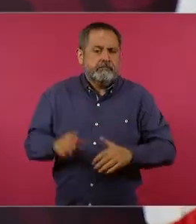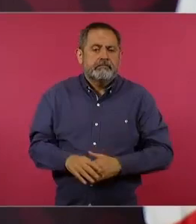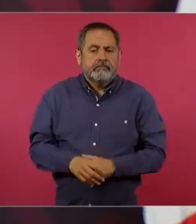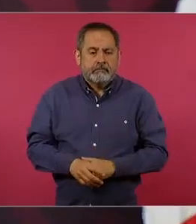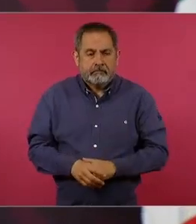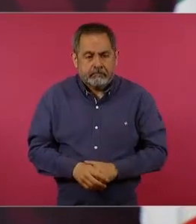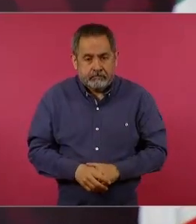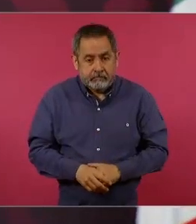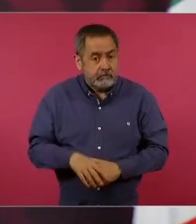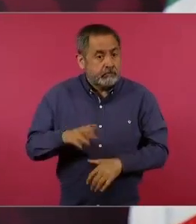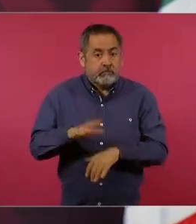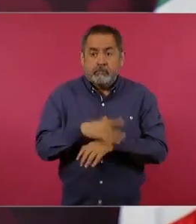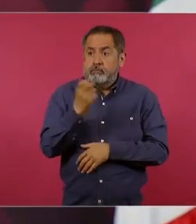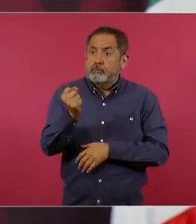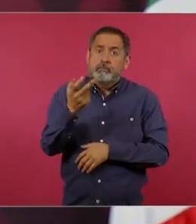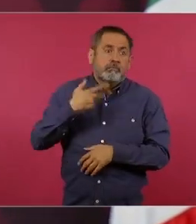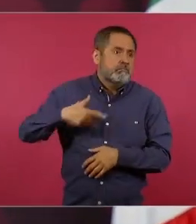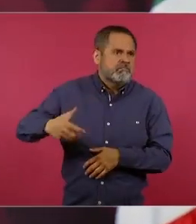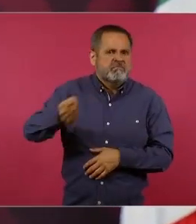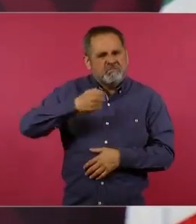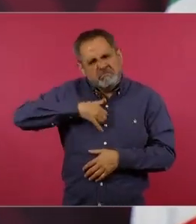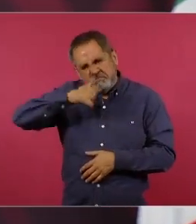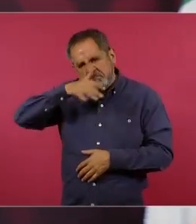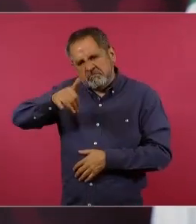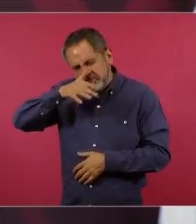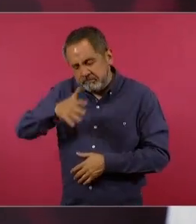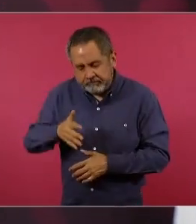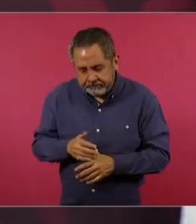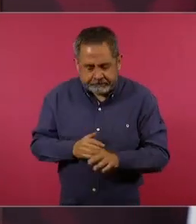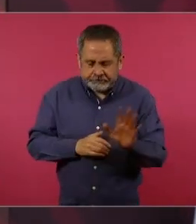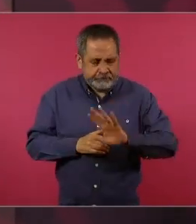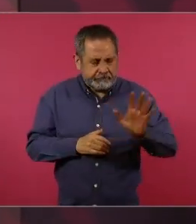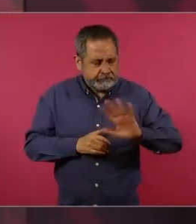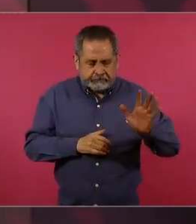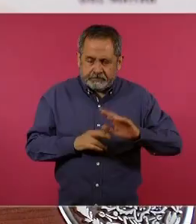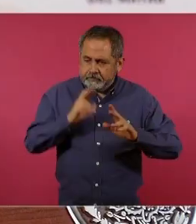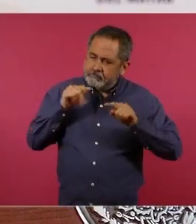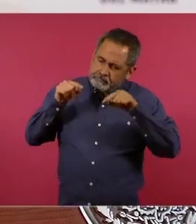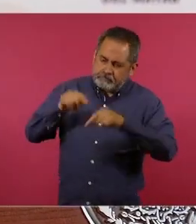porque era una acción muy fuerte, pero